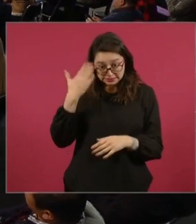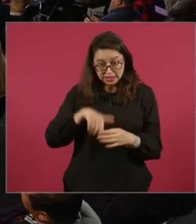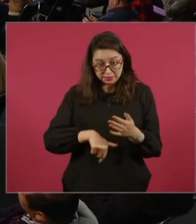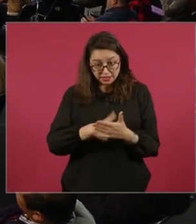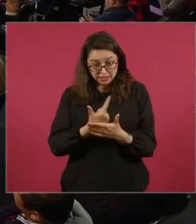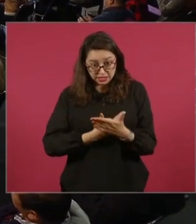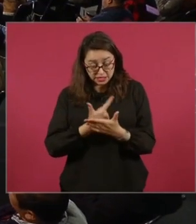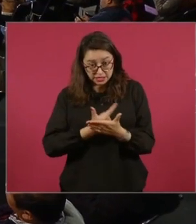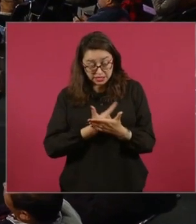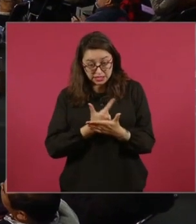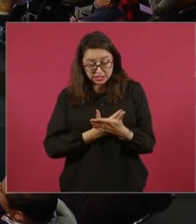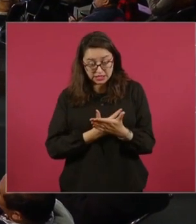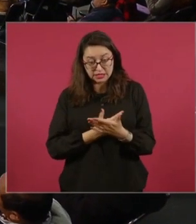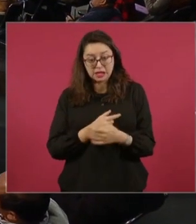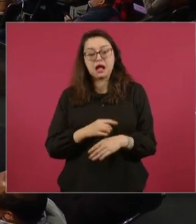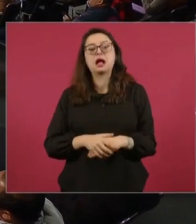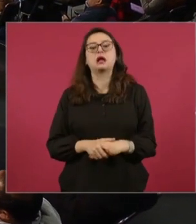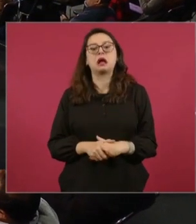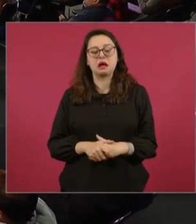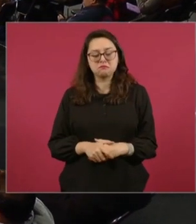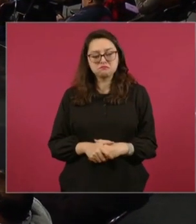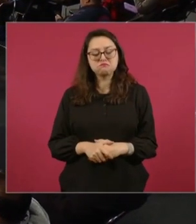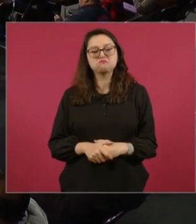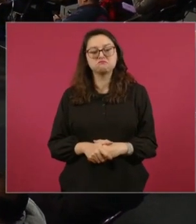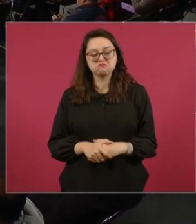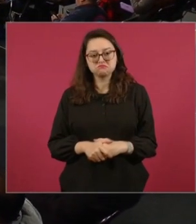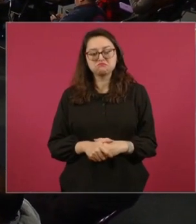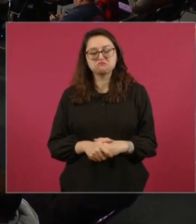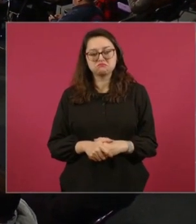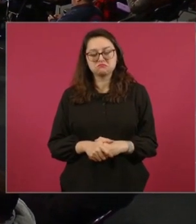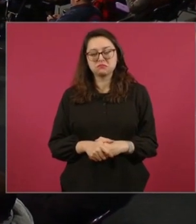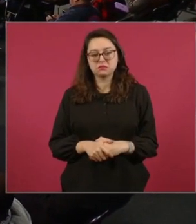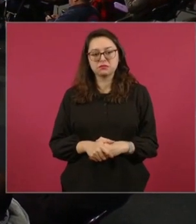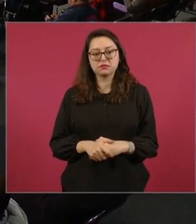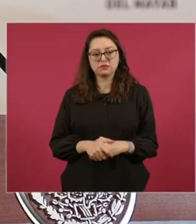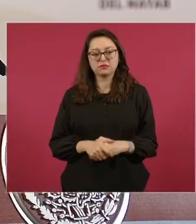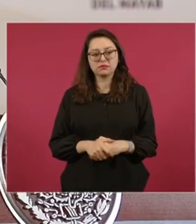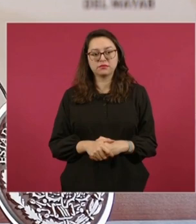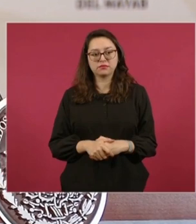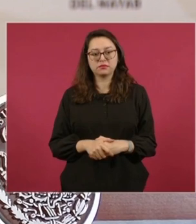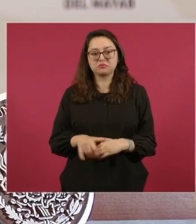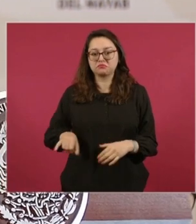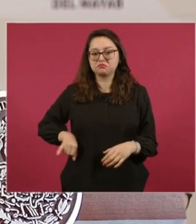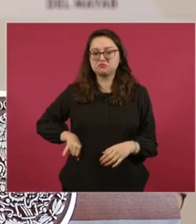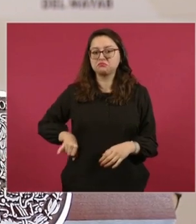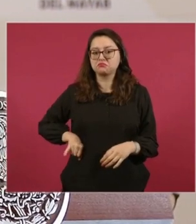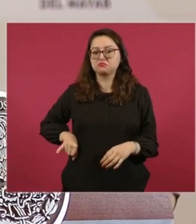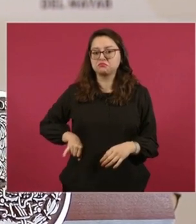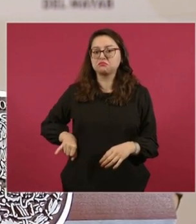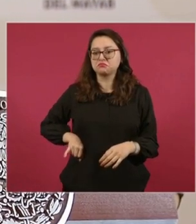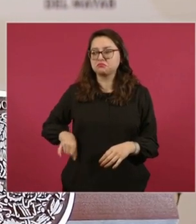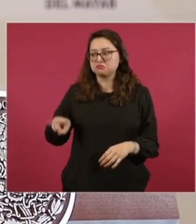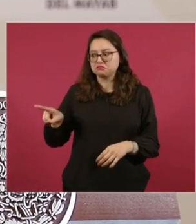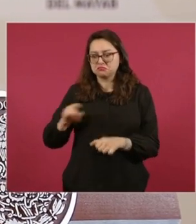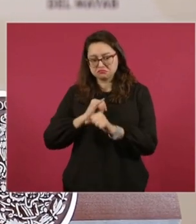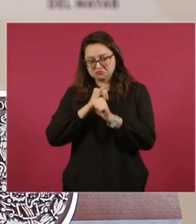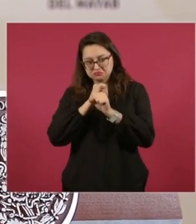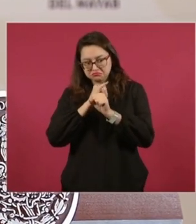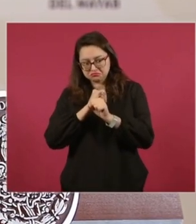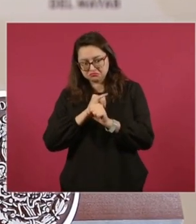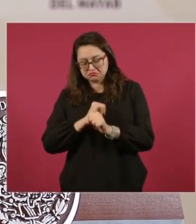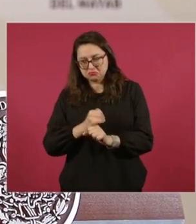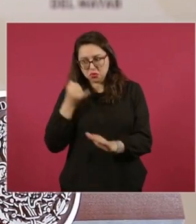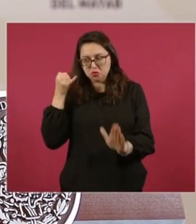Sí, economista financiero. Ah, no. Entonces sí, sí, porque, sí es, sí, sí es un análisis